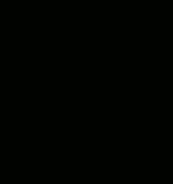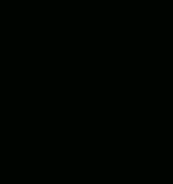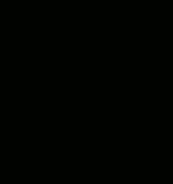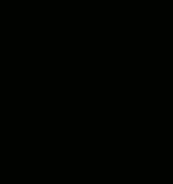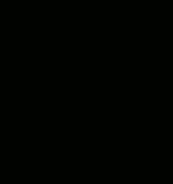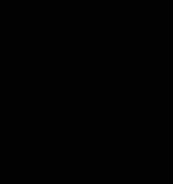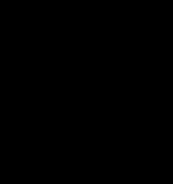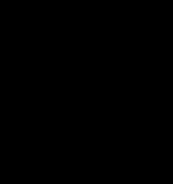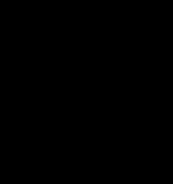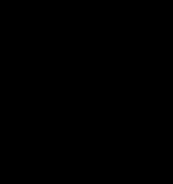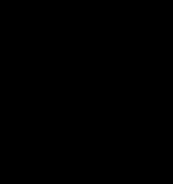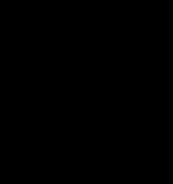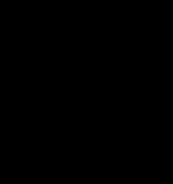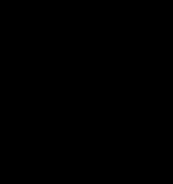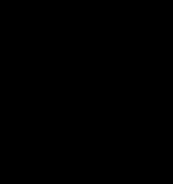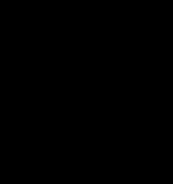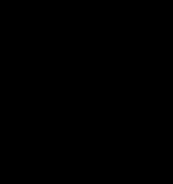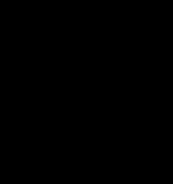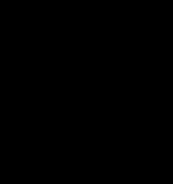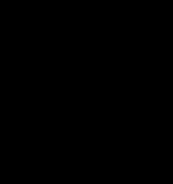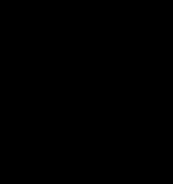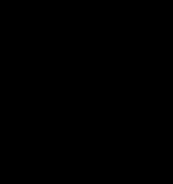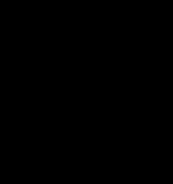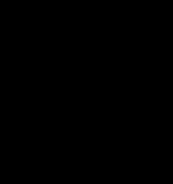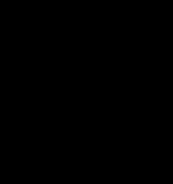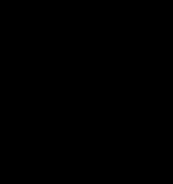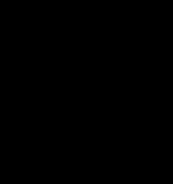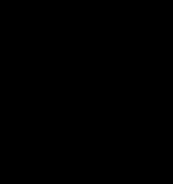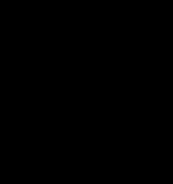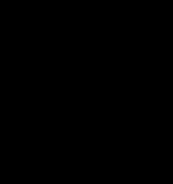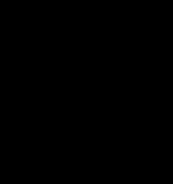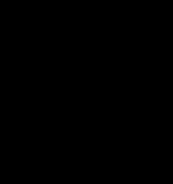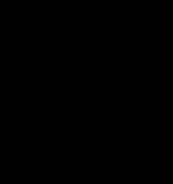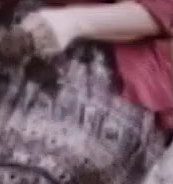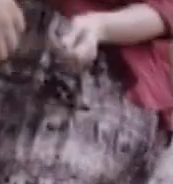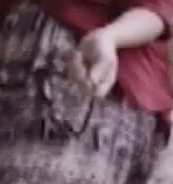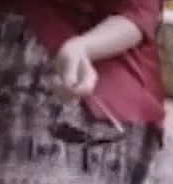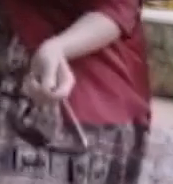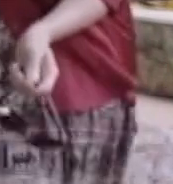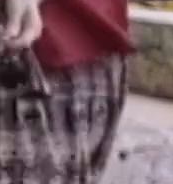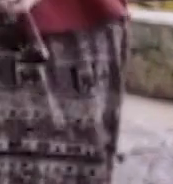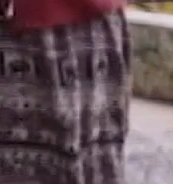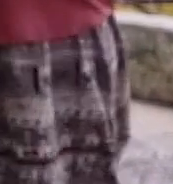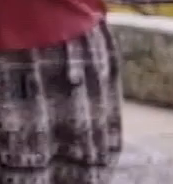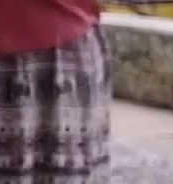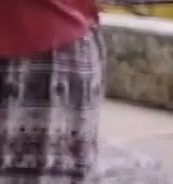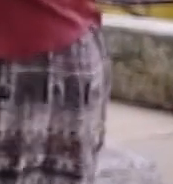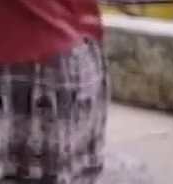mediodía, solo en 13. Costa Rica Televisión. Conozca a Francina Hungría.